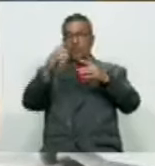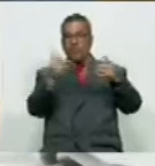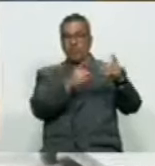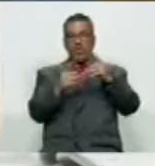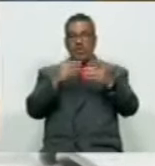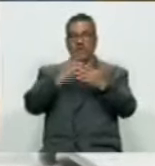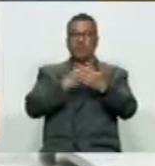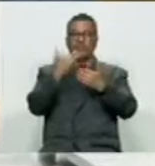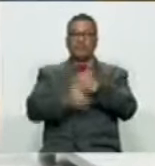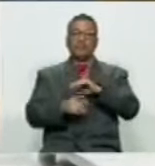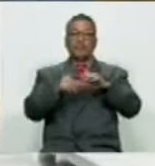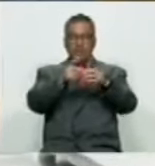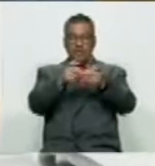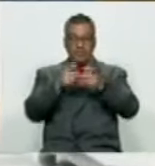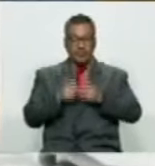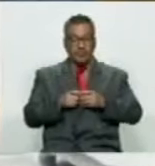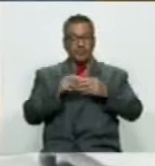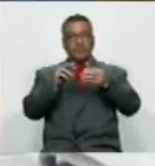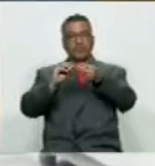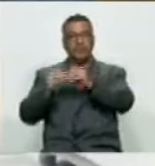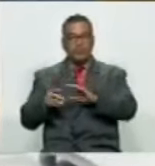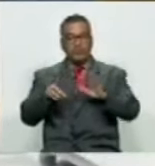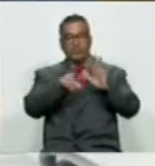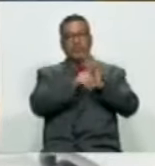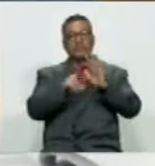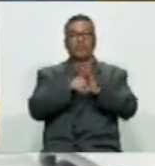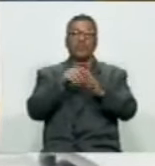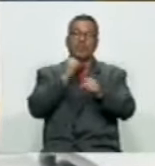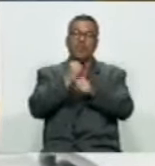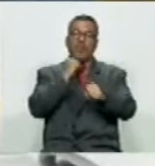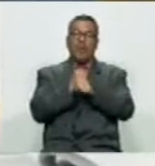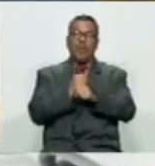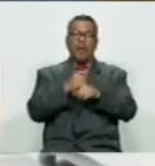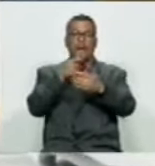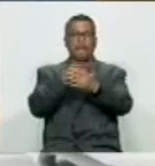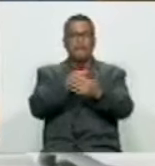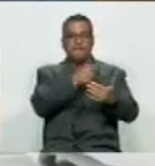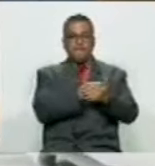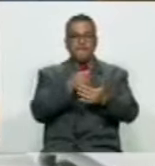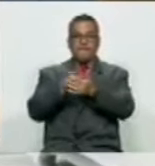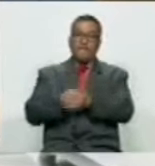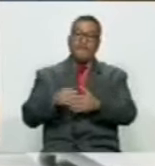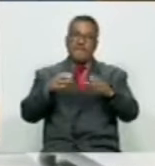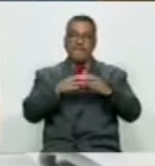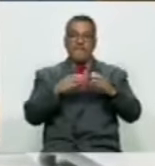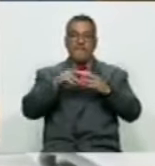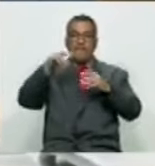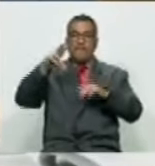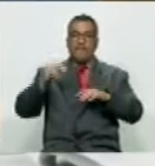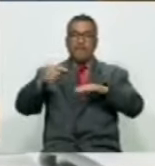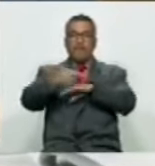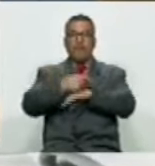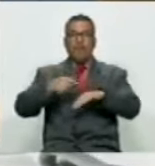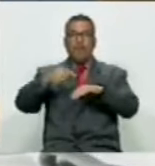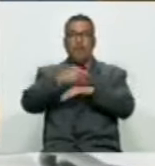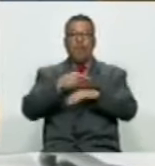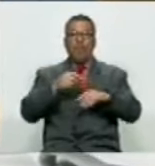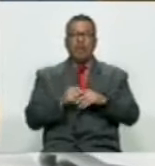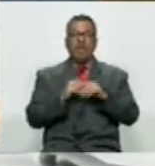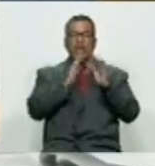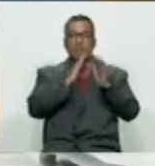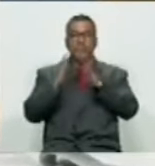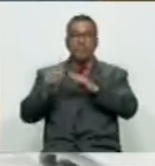del proyecto de ley de fiscalización, regularización, actuación y financiamiento de las organizaciones no gubernamentales